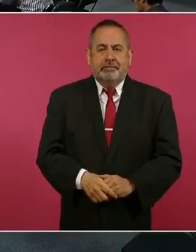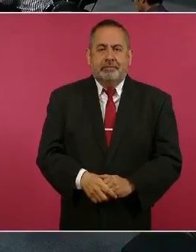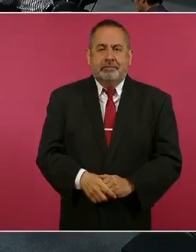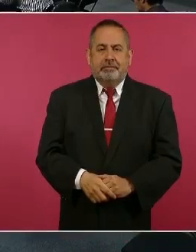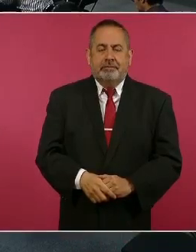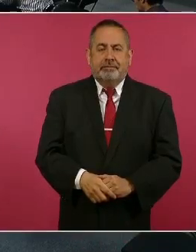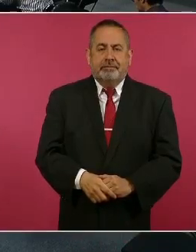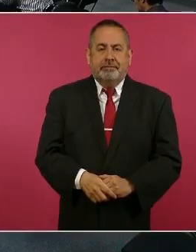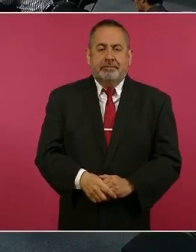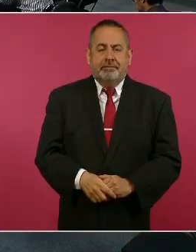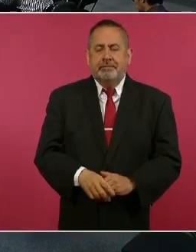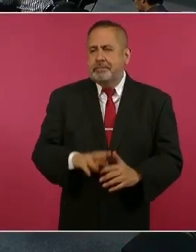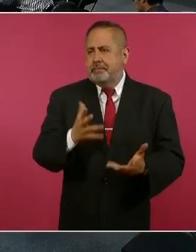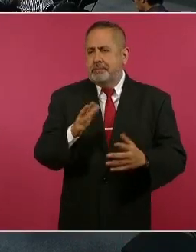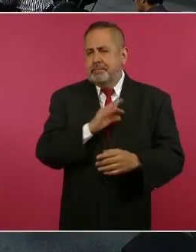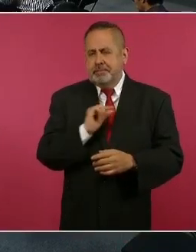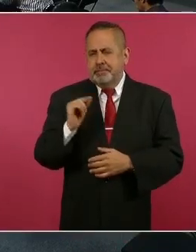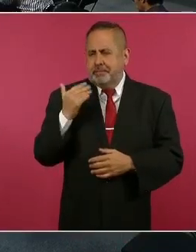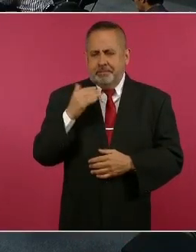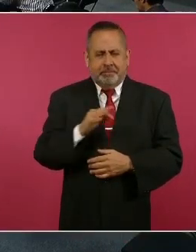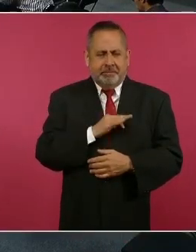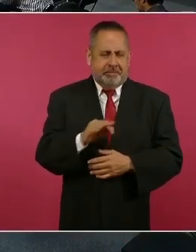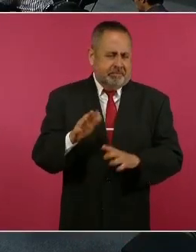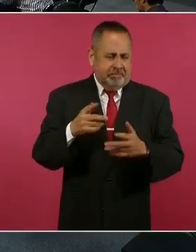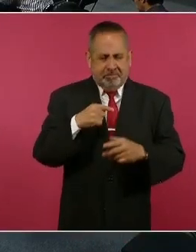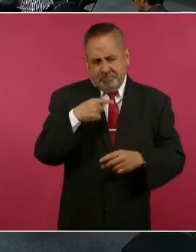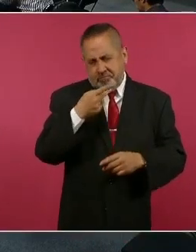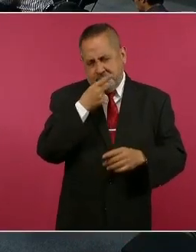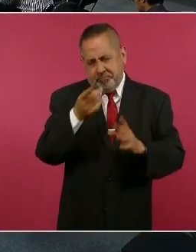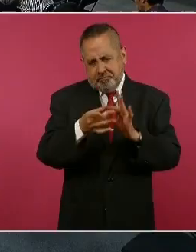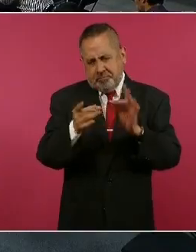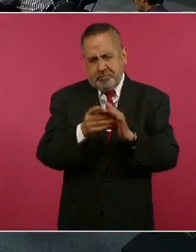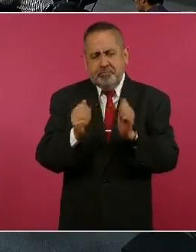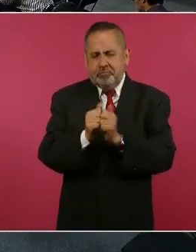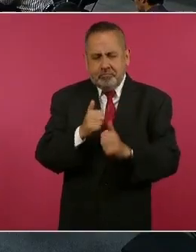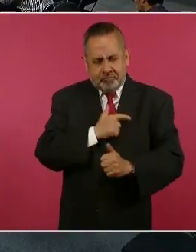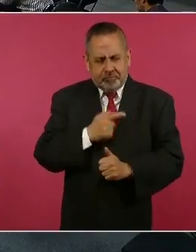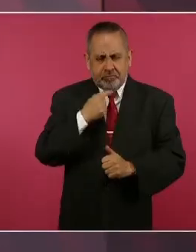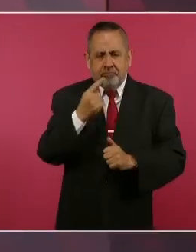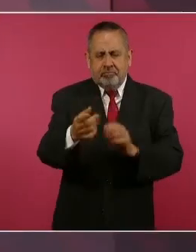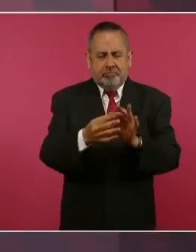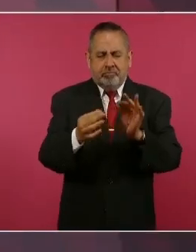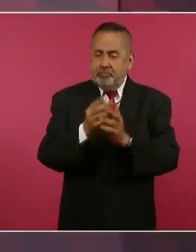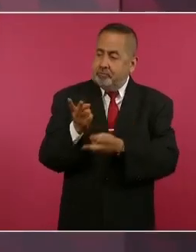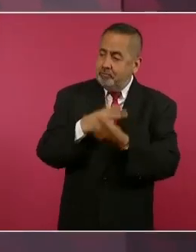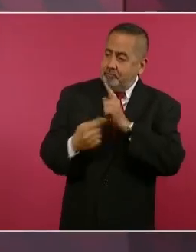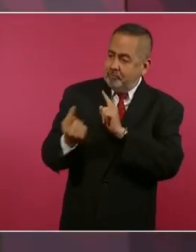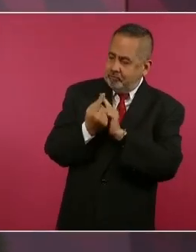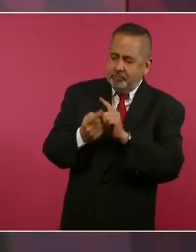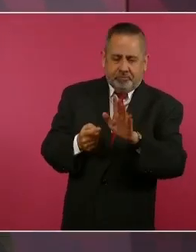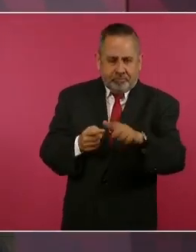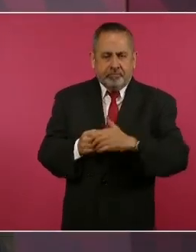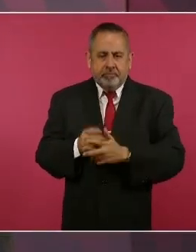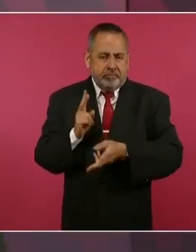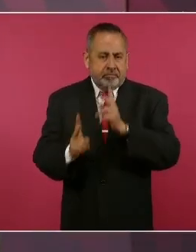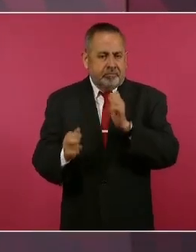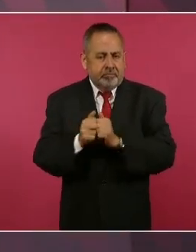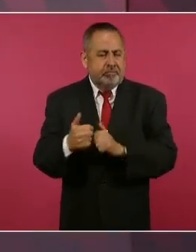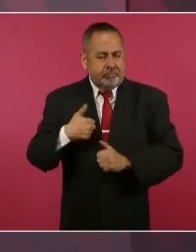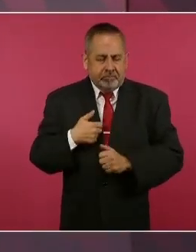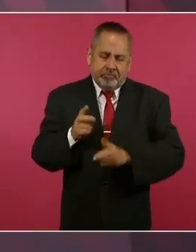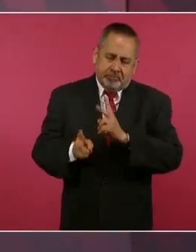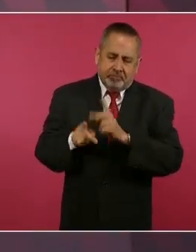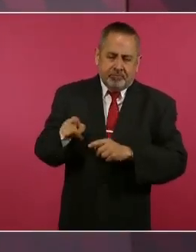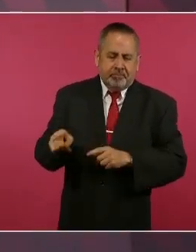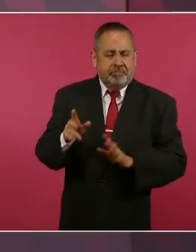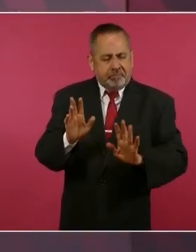Hace relativamente poco, y ahora lo voy a recibir con mucho gusto, porque viene, quiere platicar conmigo,